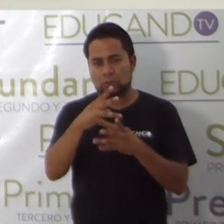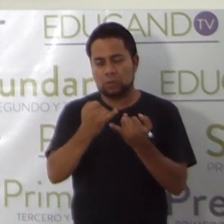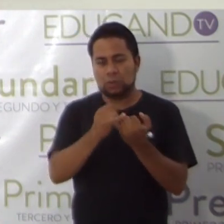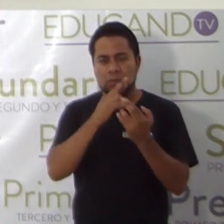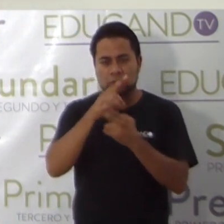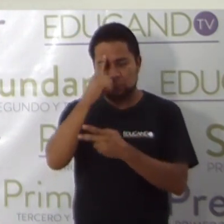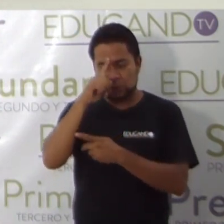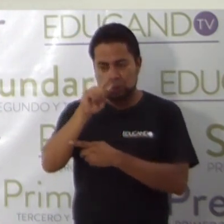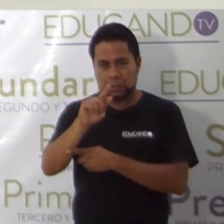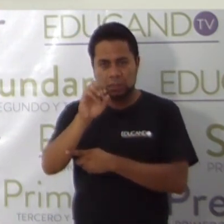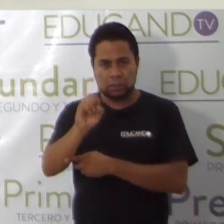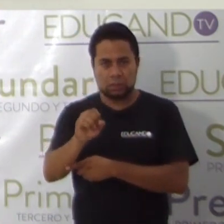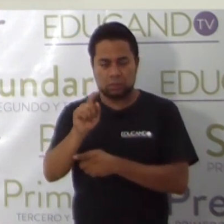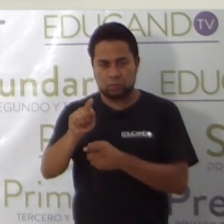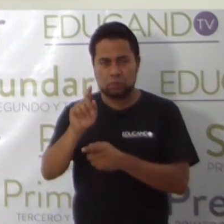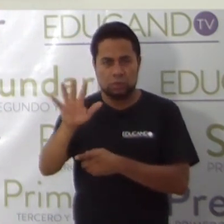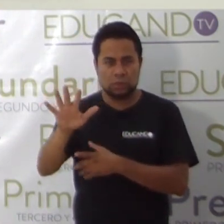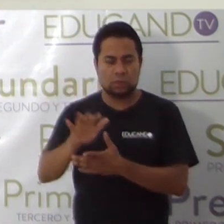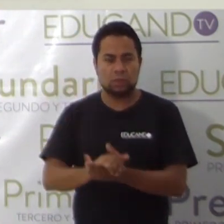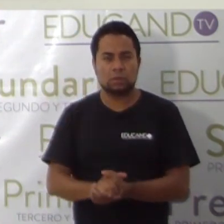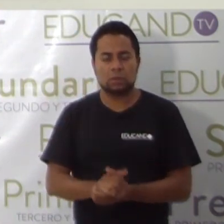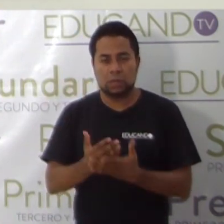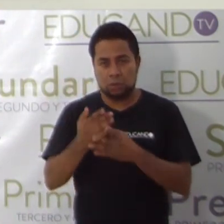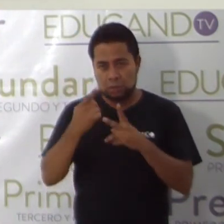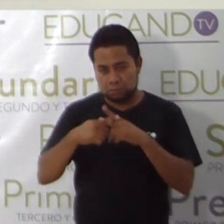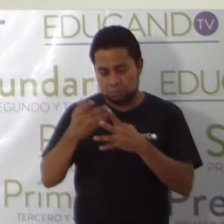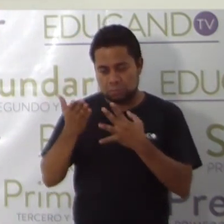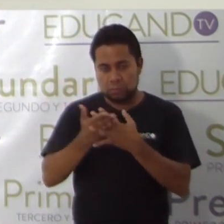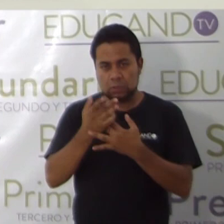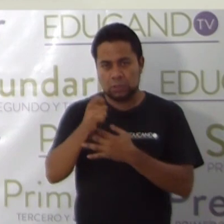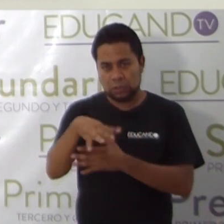0.5. ¿Sí? Ahora vamos a dividir